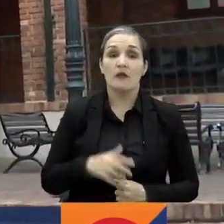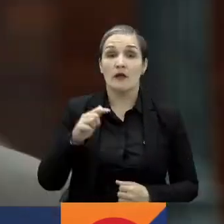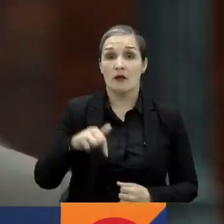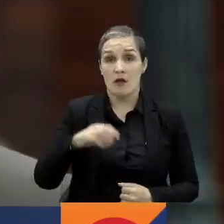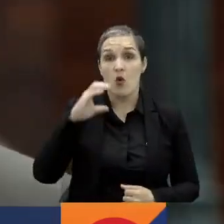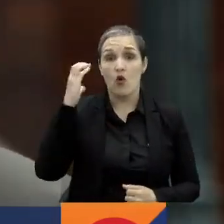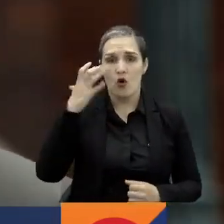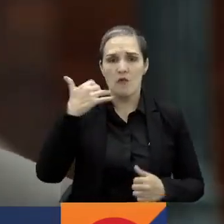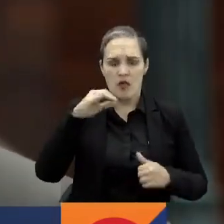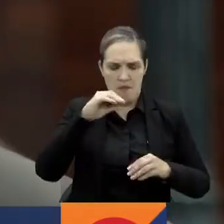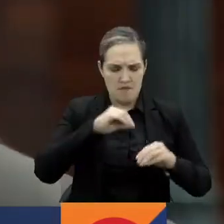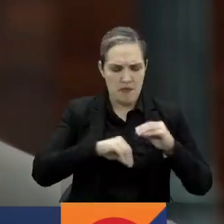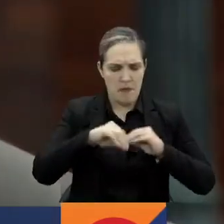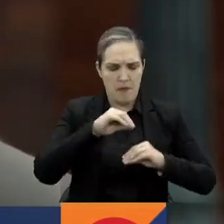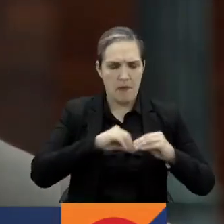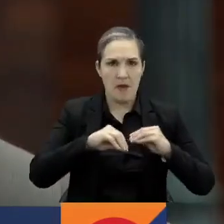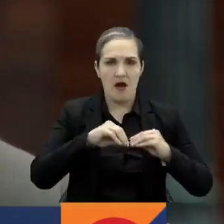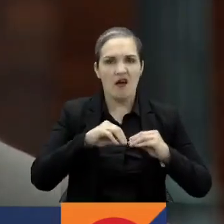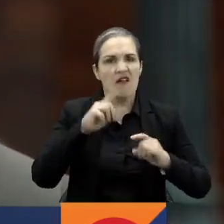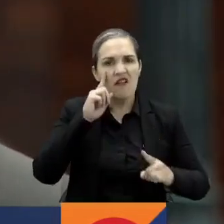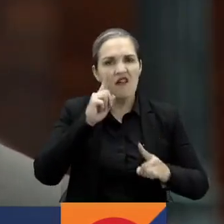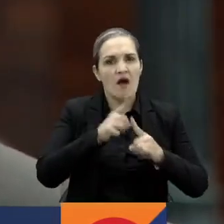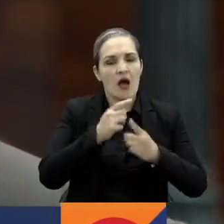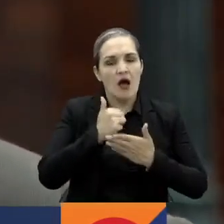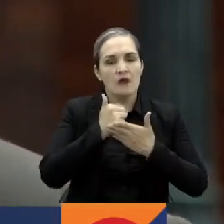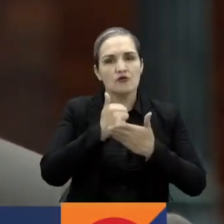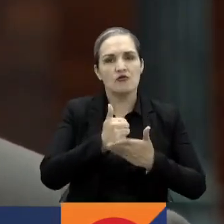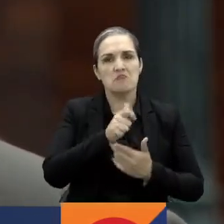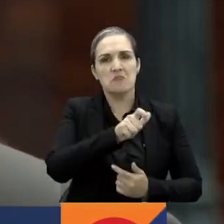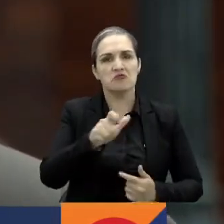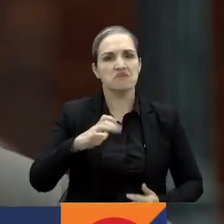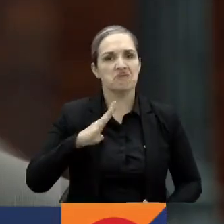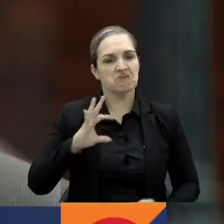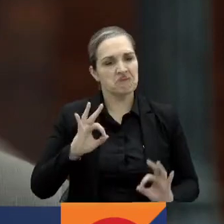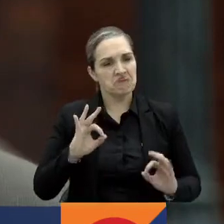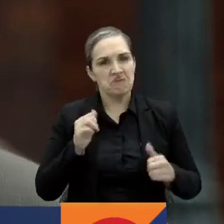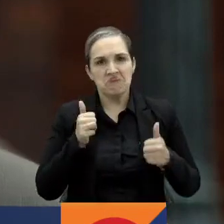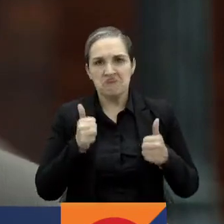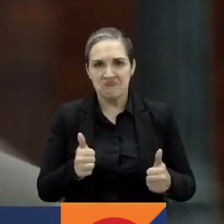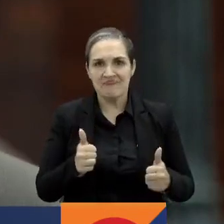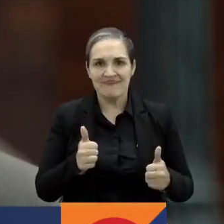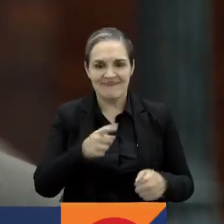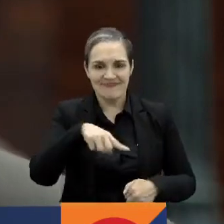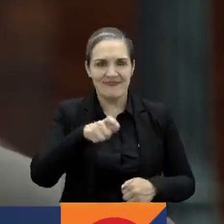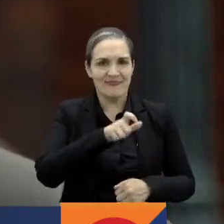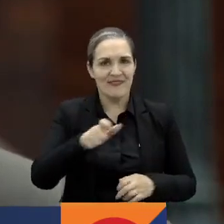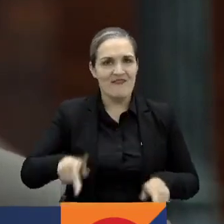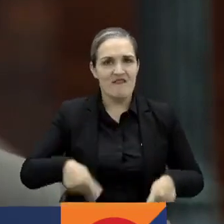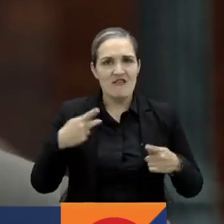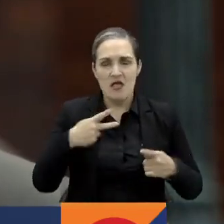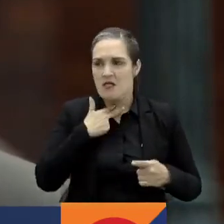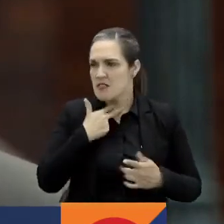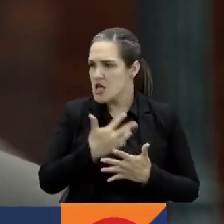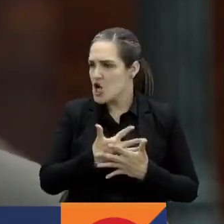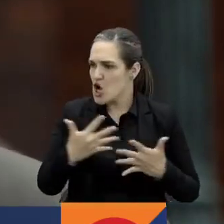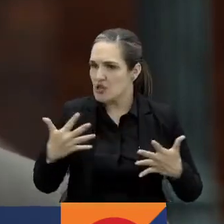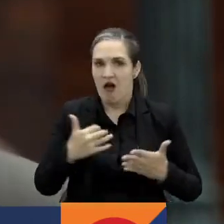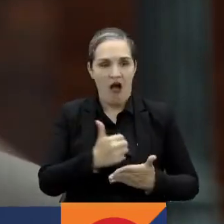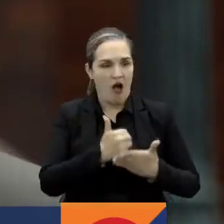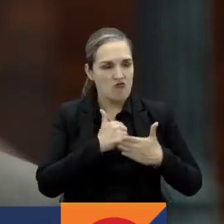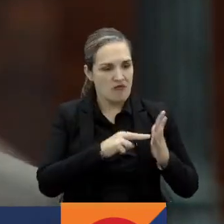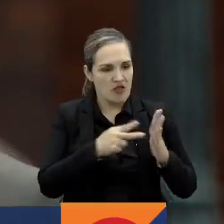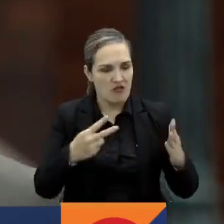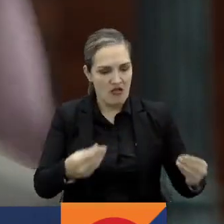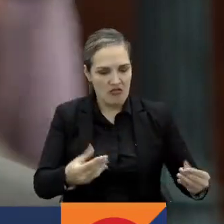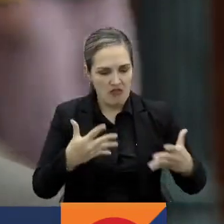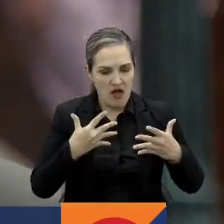esos sistemas que ayudan al bienestar de las personas. Y esas necesidades sentidas, pero ya satisfechas, ahora